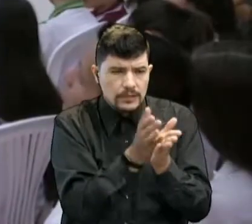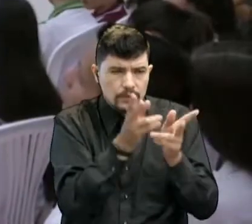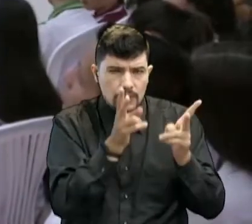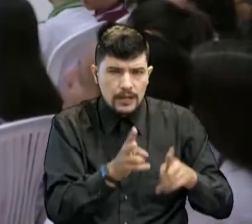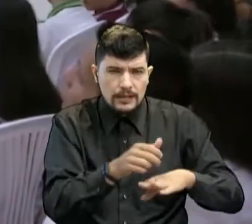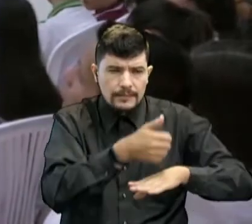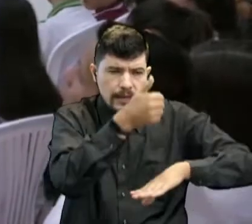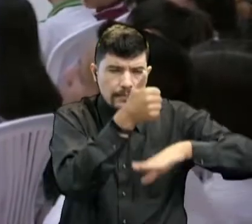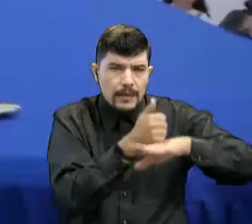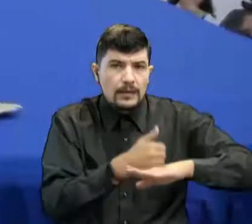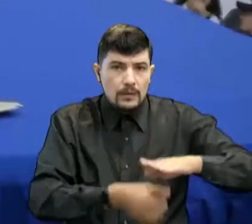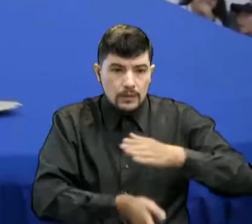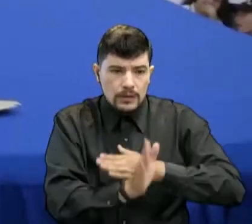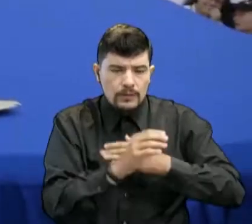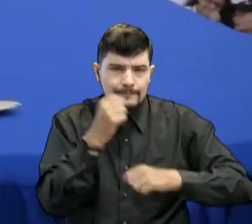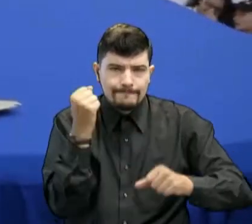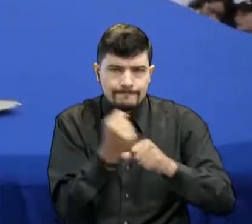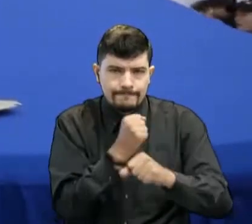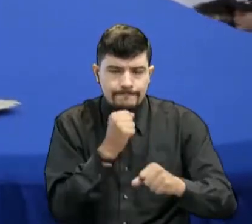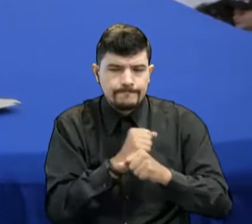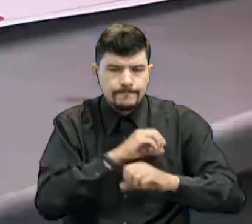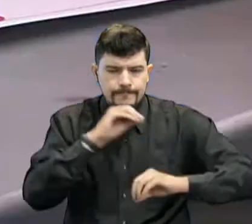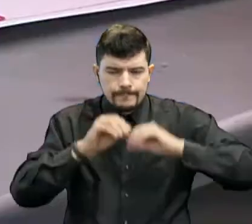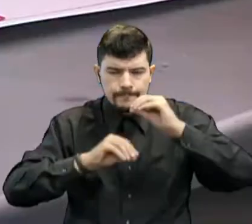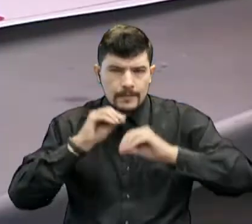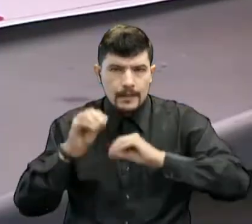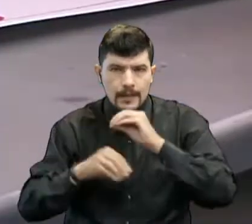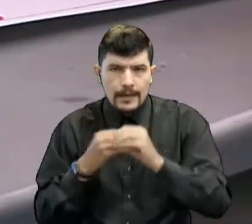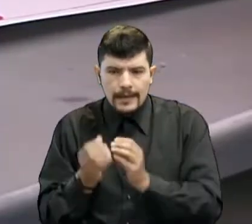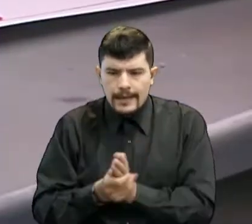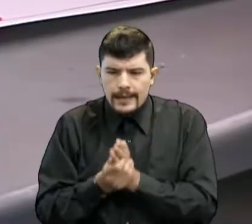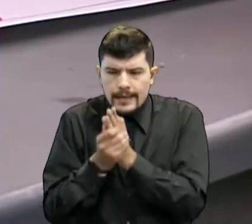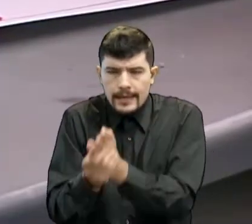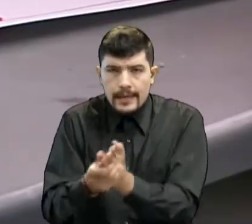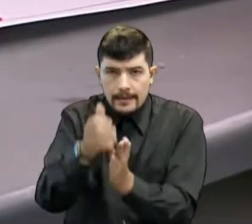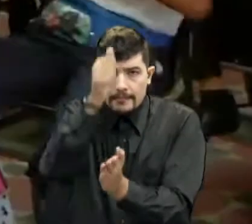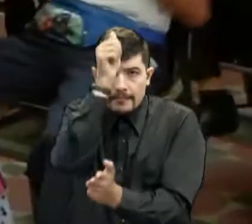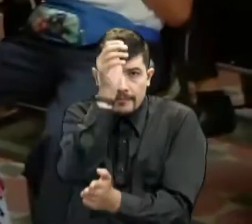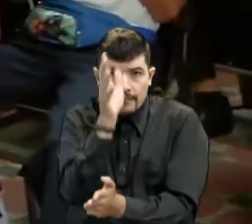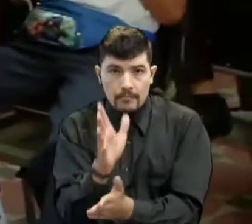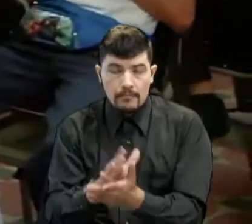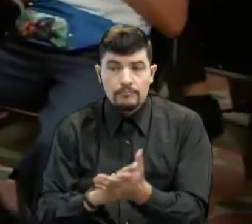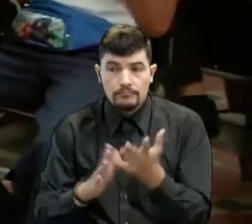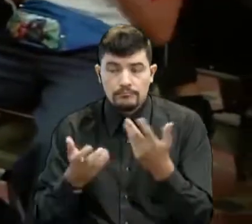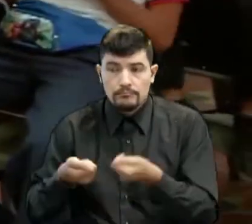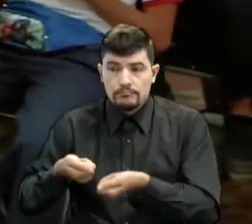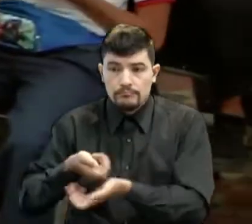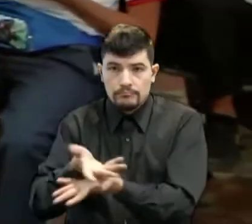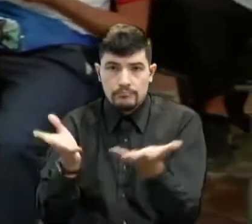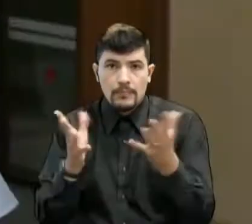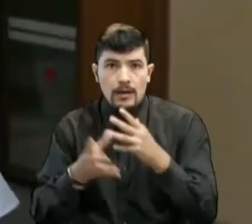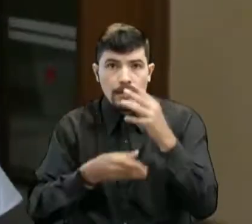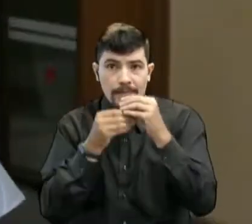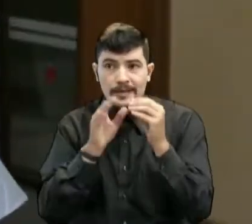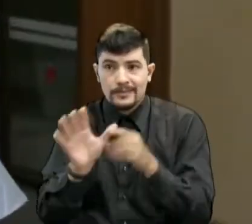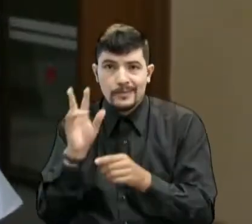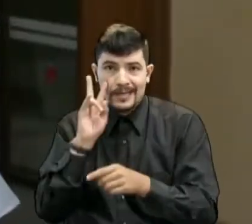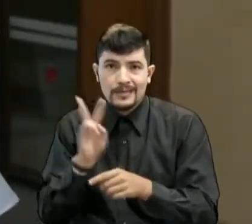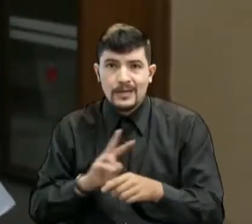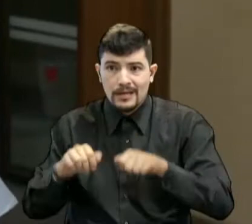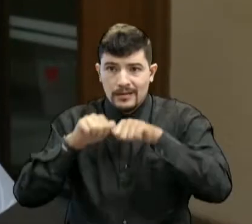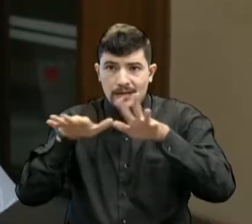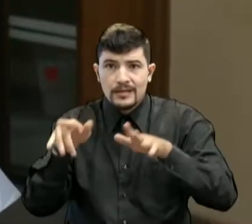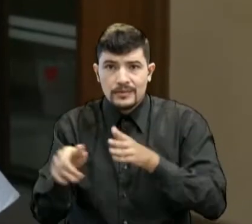todas las zonas de difícil acceso en la implementación de cartillas didácticas que inclusive han llegado hasta el vecino país. La Secretaría